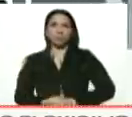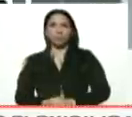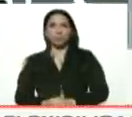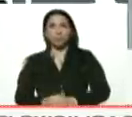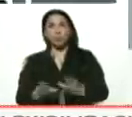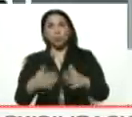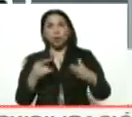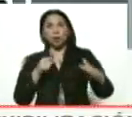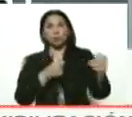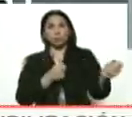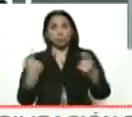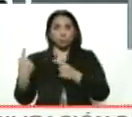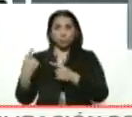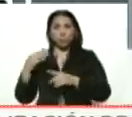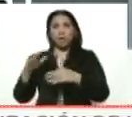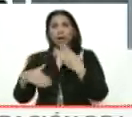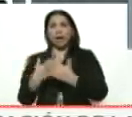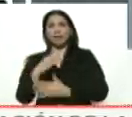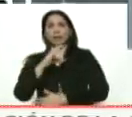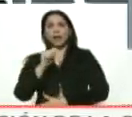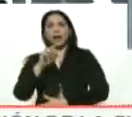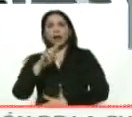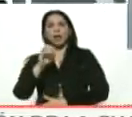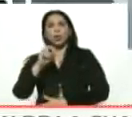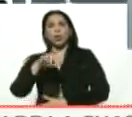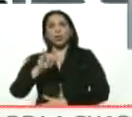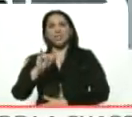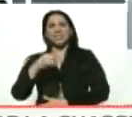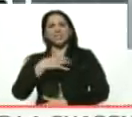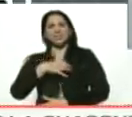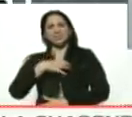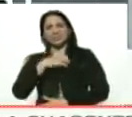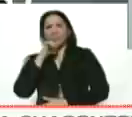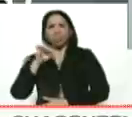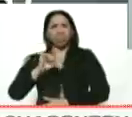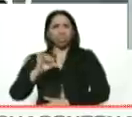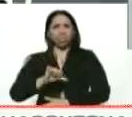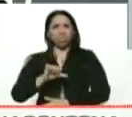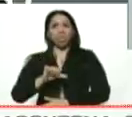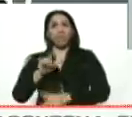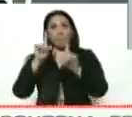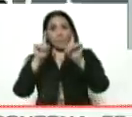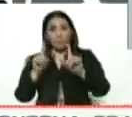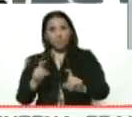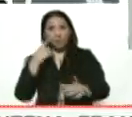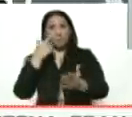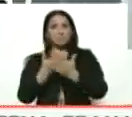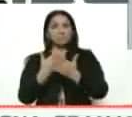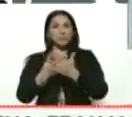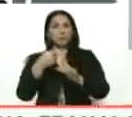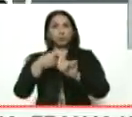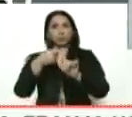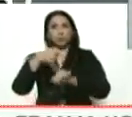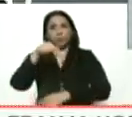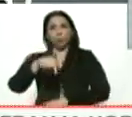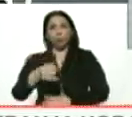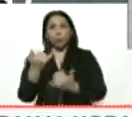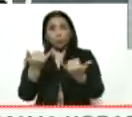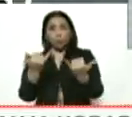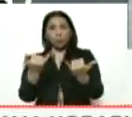Caroní, presentó síntomas y se le tomó la prueba molecular dando positivo el día de hoy. Actualmente